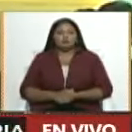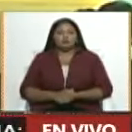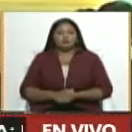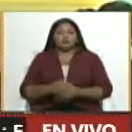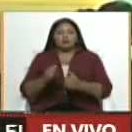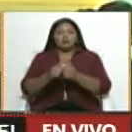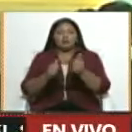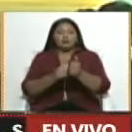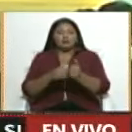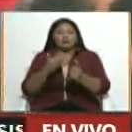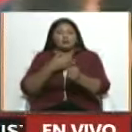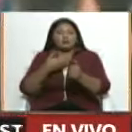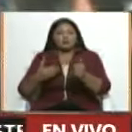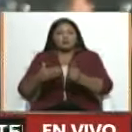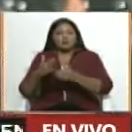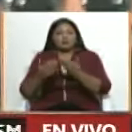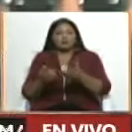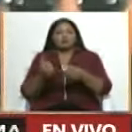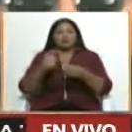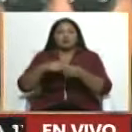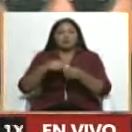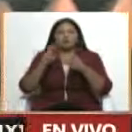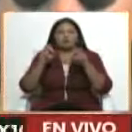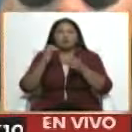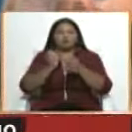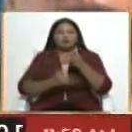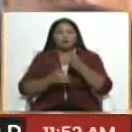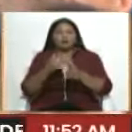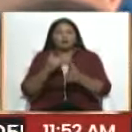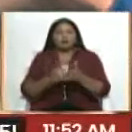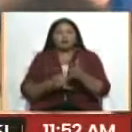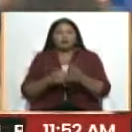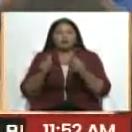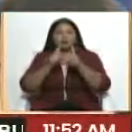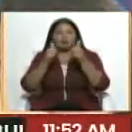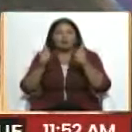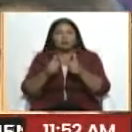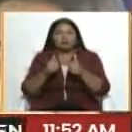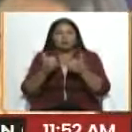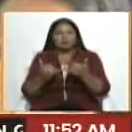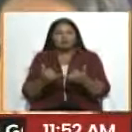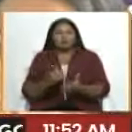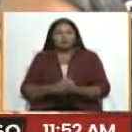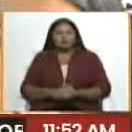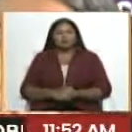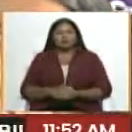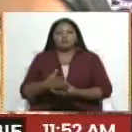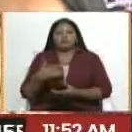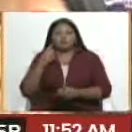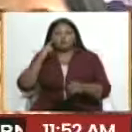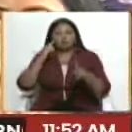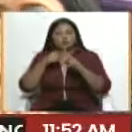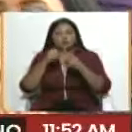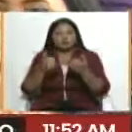que incluirá esos nuevos registros al sistema para que pueda